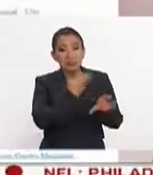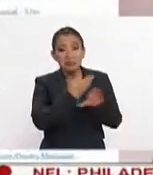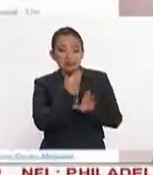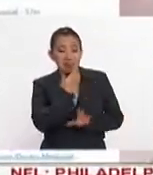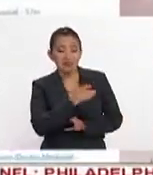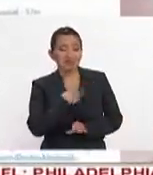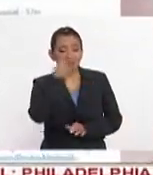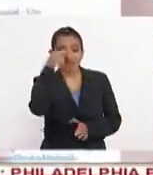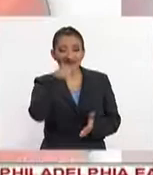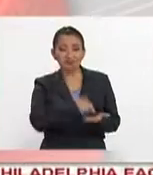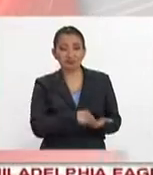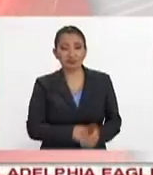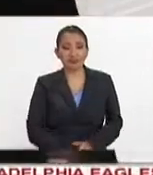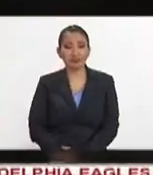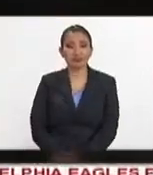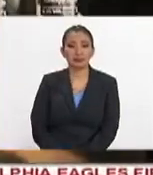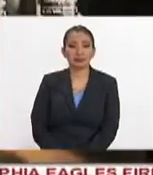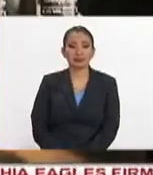Estados Unidos.